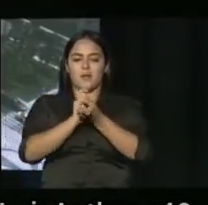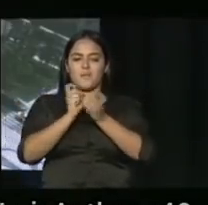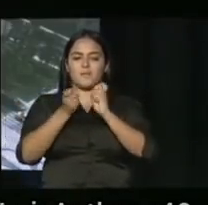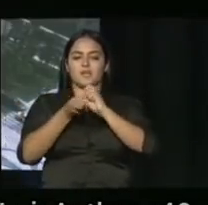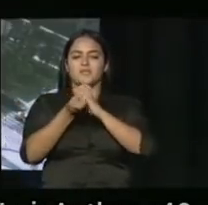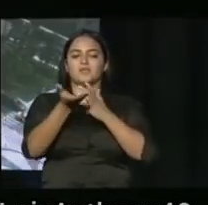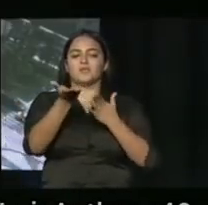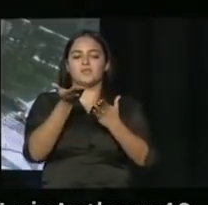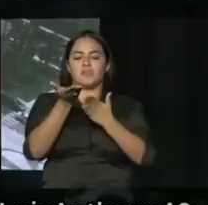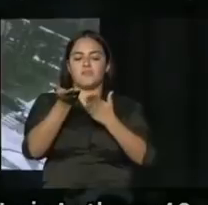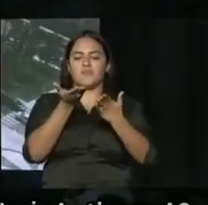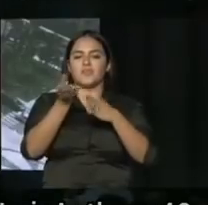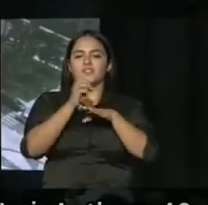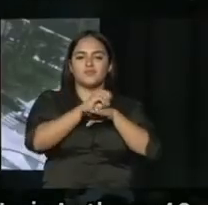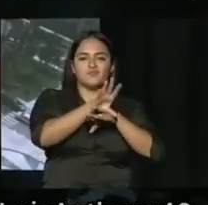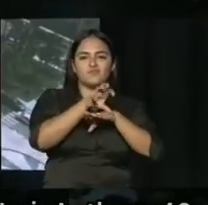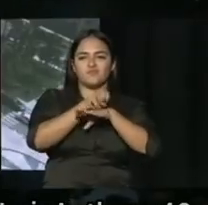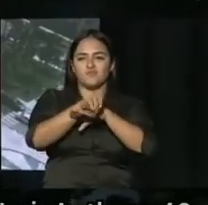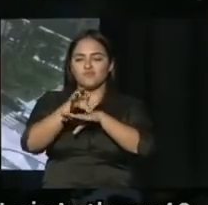el mundo.